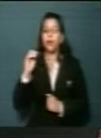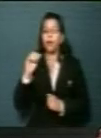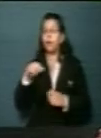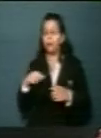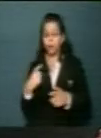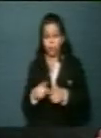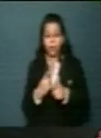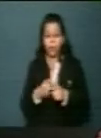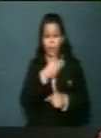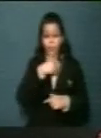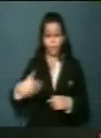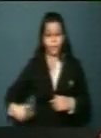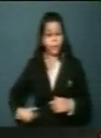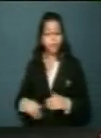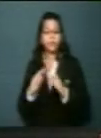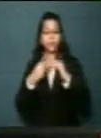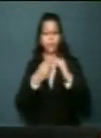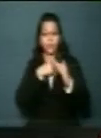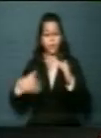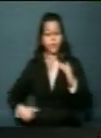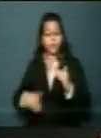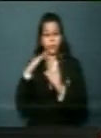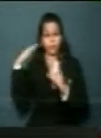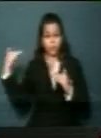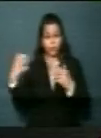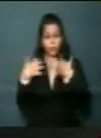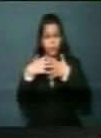Vicepresidente de la Asamblea Nacional de la República de Nicaragua,